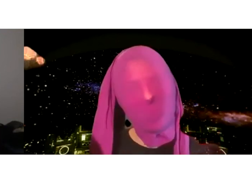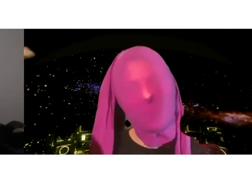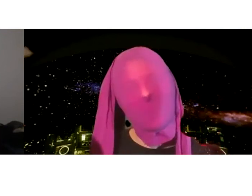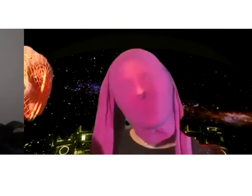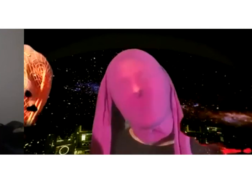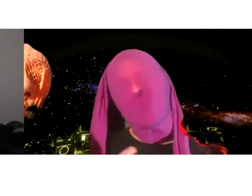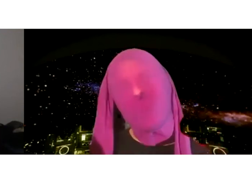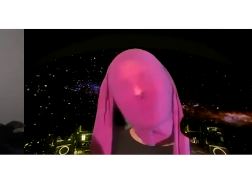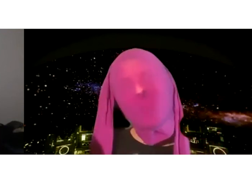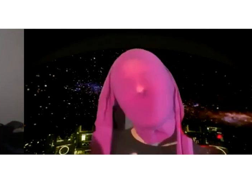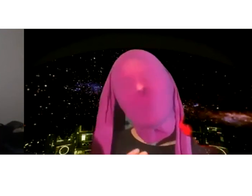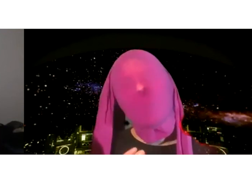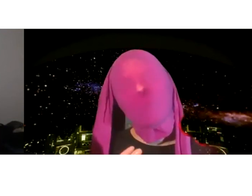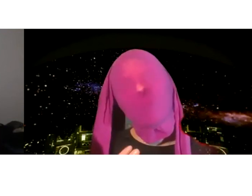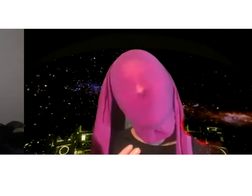palabras que usas,